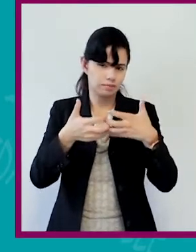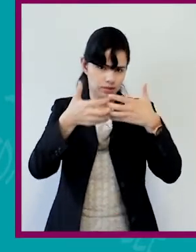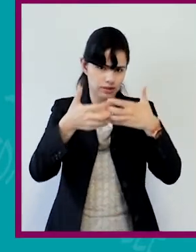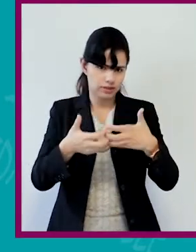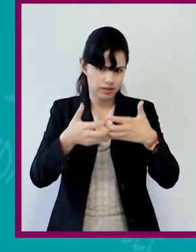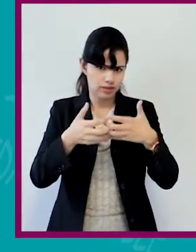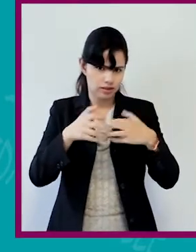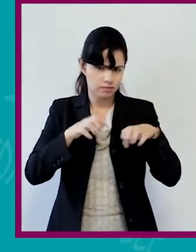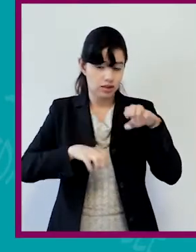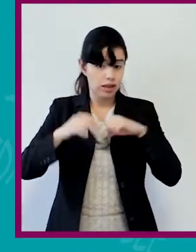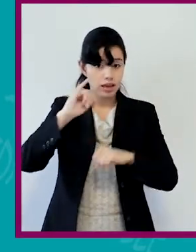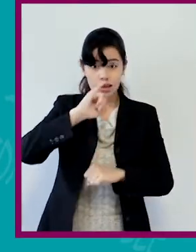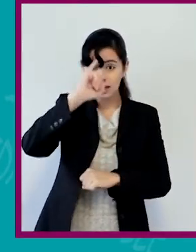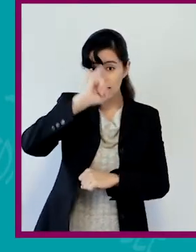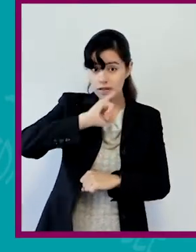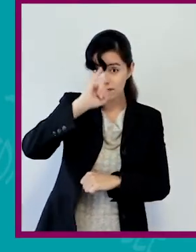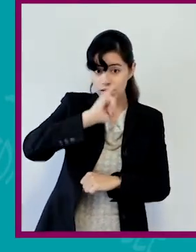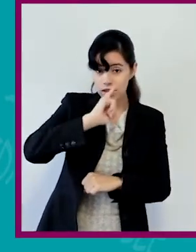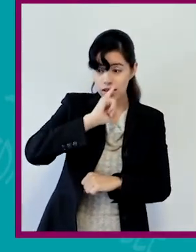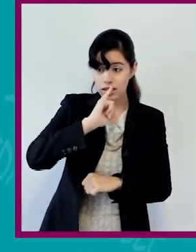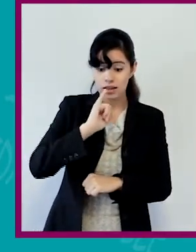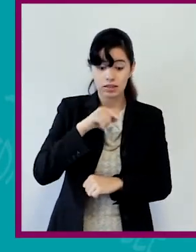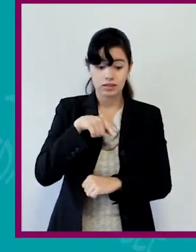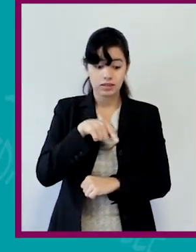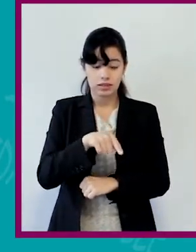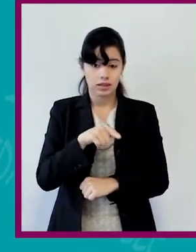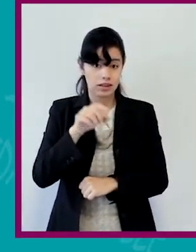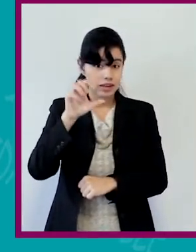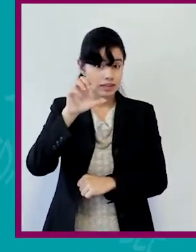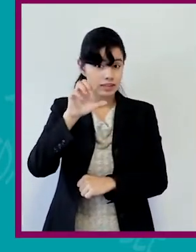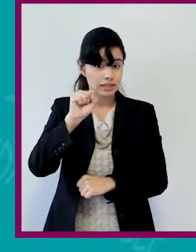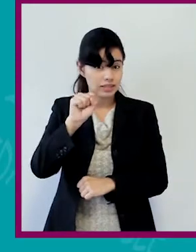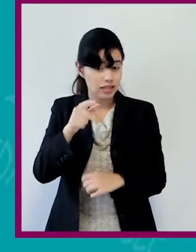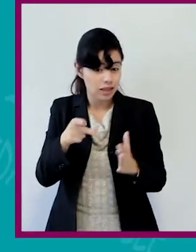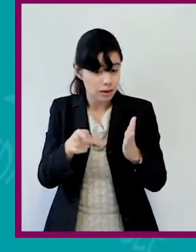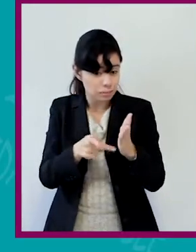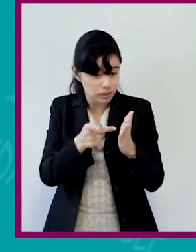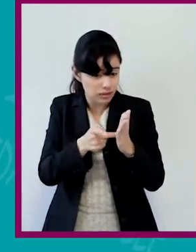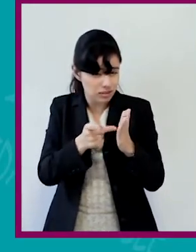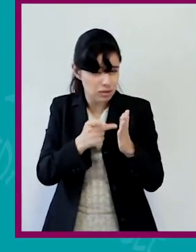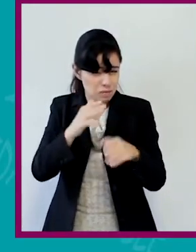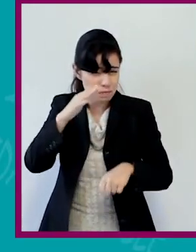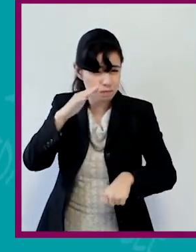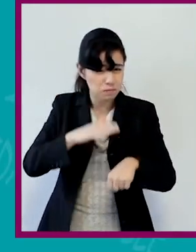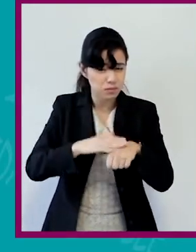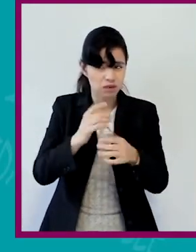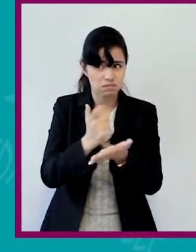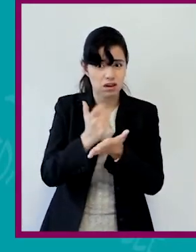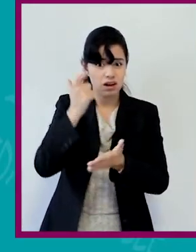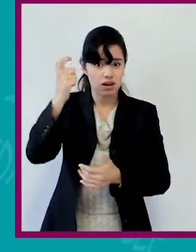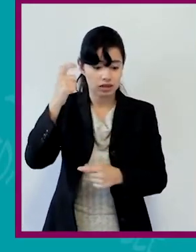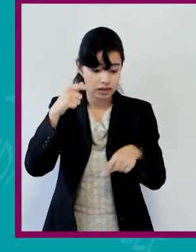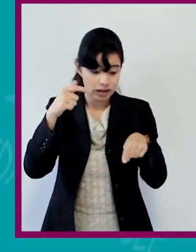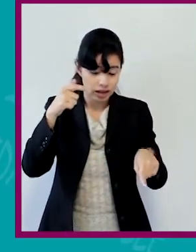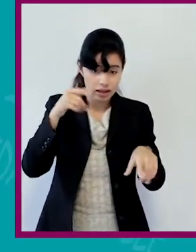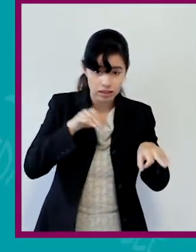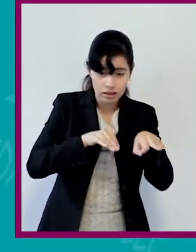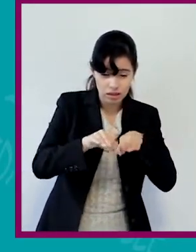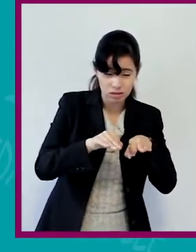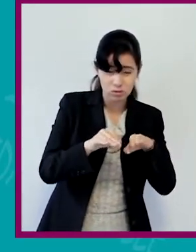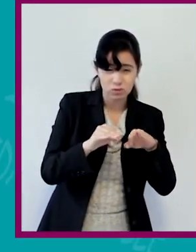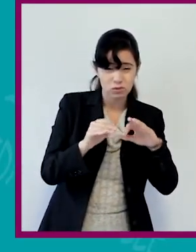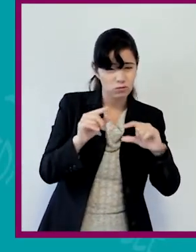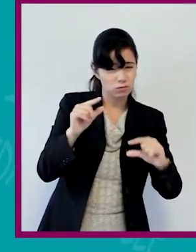más que el trabajador que gana menos. Esta diferencia salarial es una diferencia